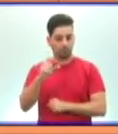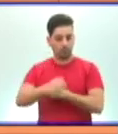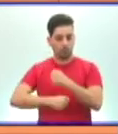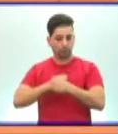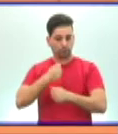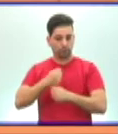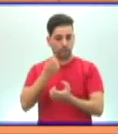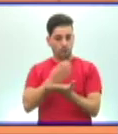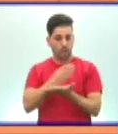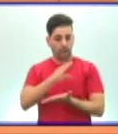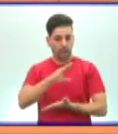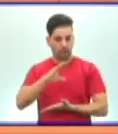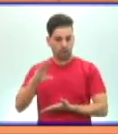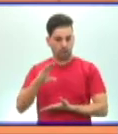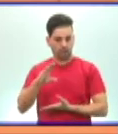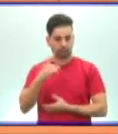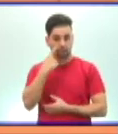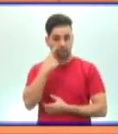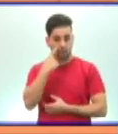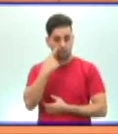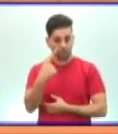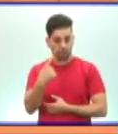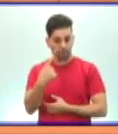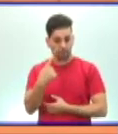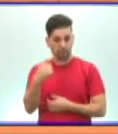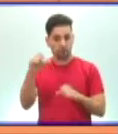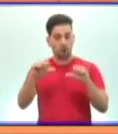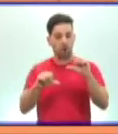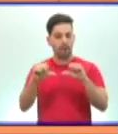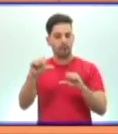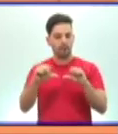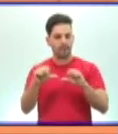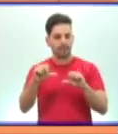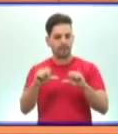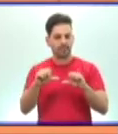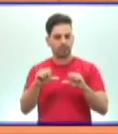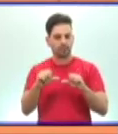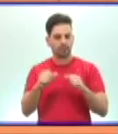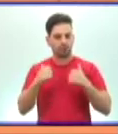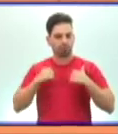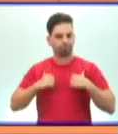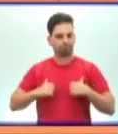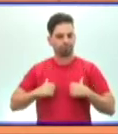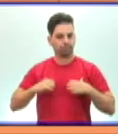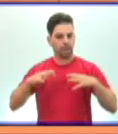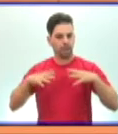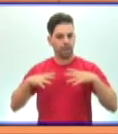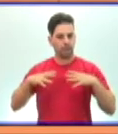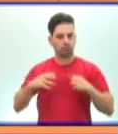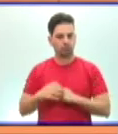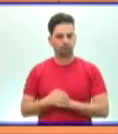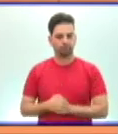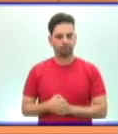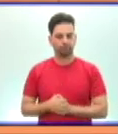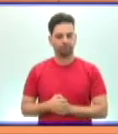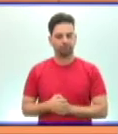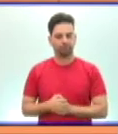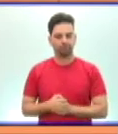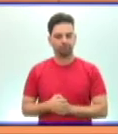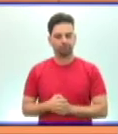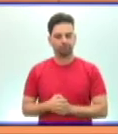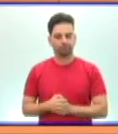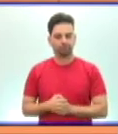experimentación y la excursión. Básicamente, ustedes durante la secundaria básica, la observación es un